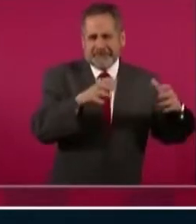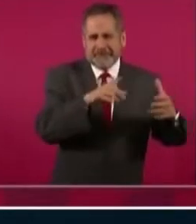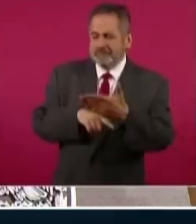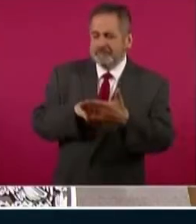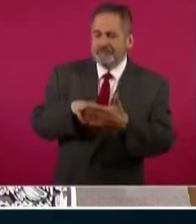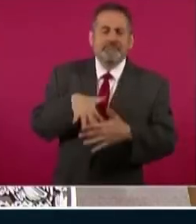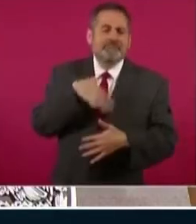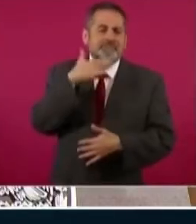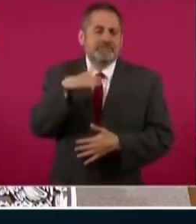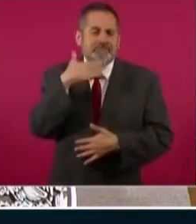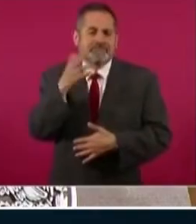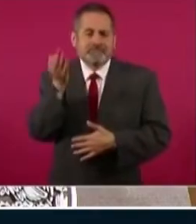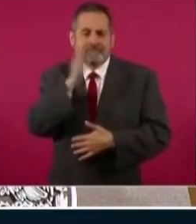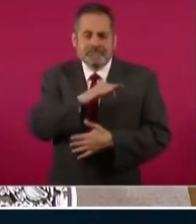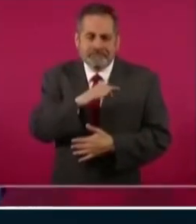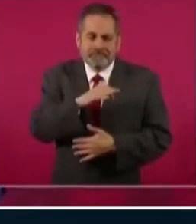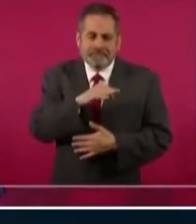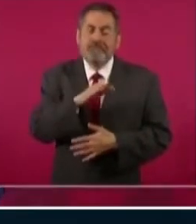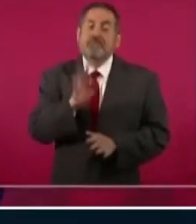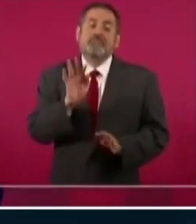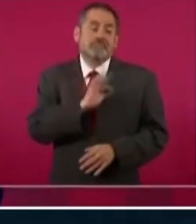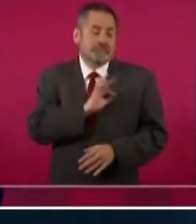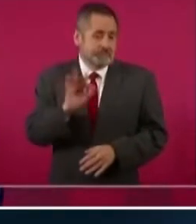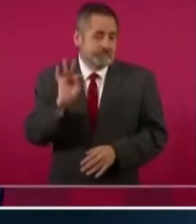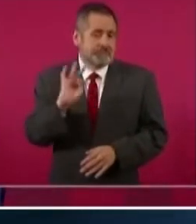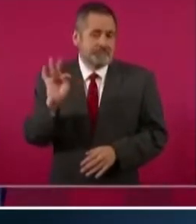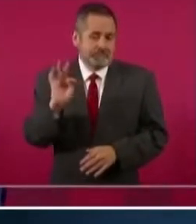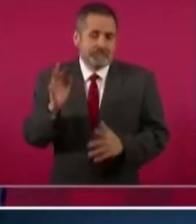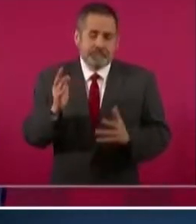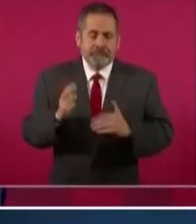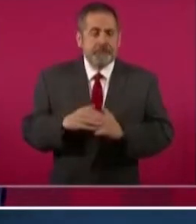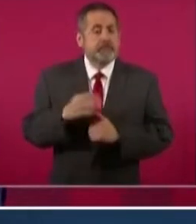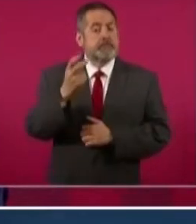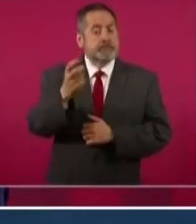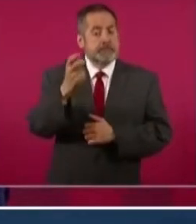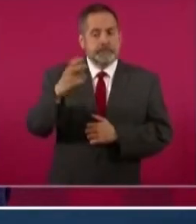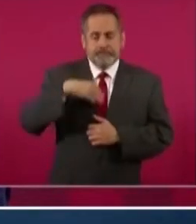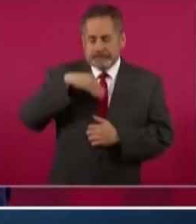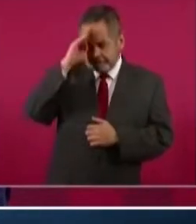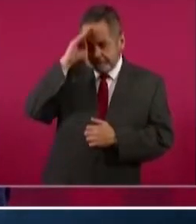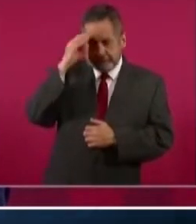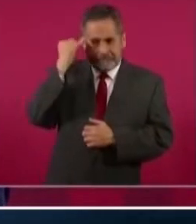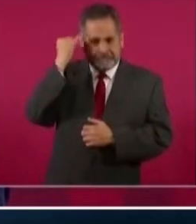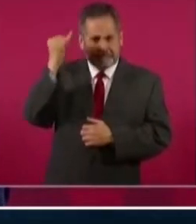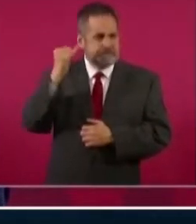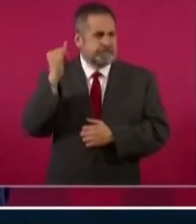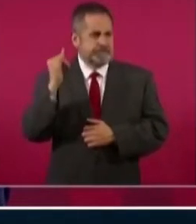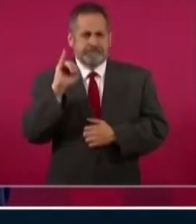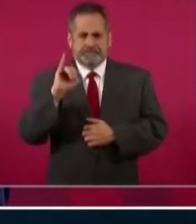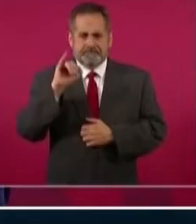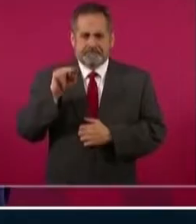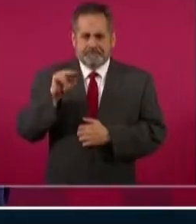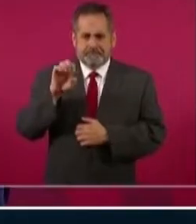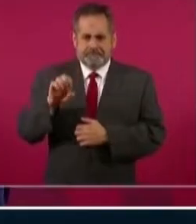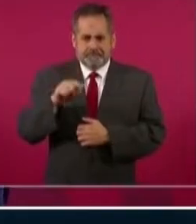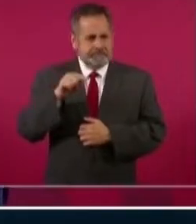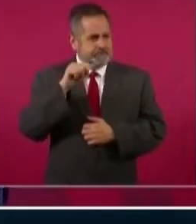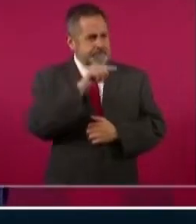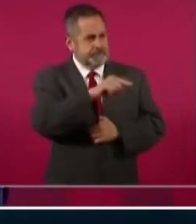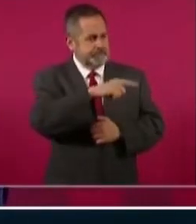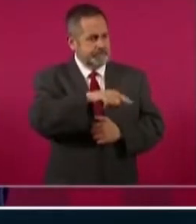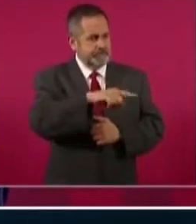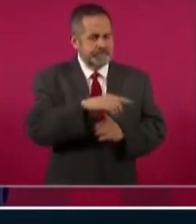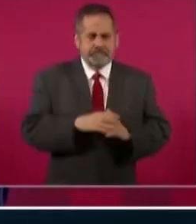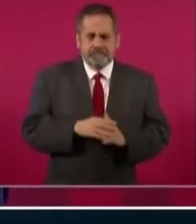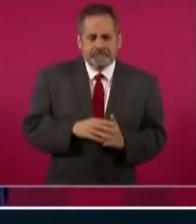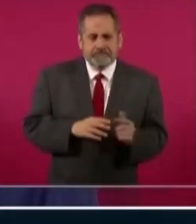que no se adecua al 100% con lo propuesto por Venezuela, pero que